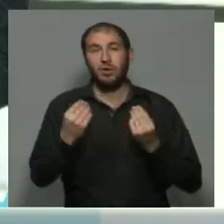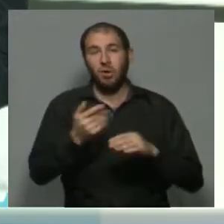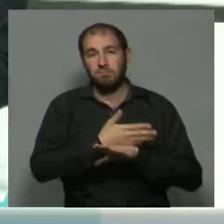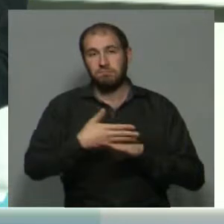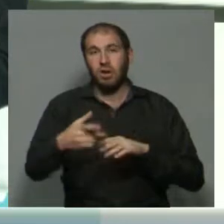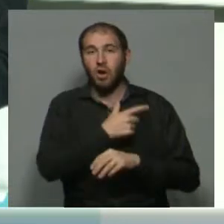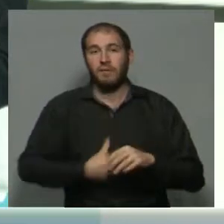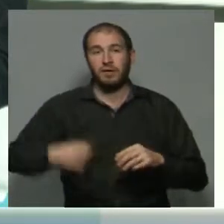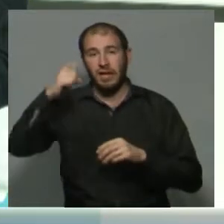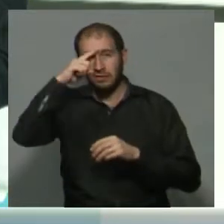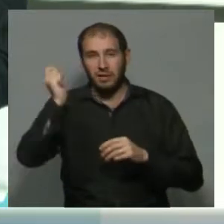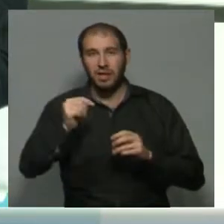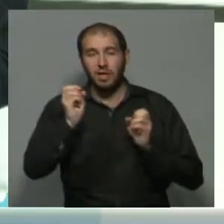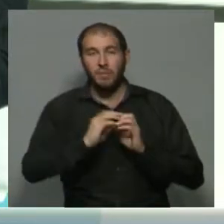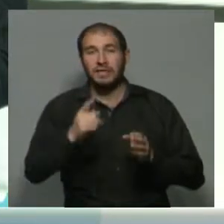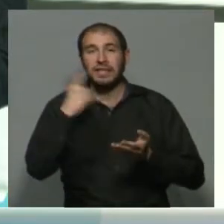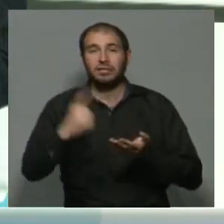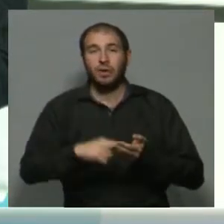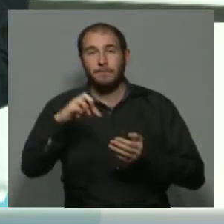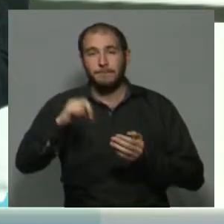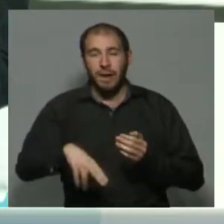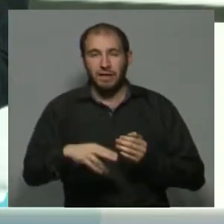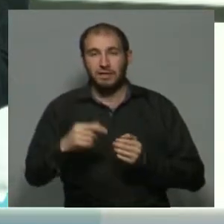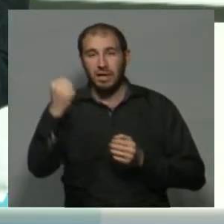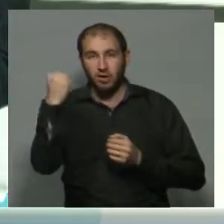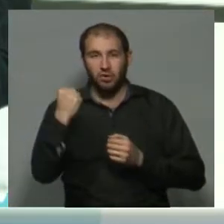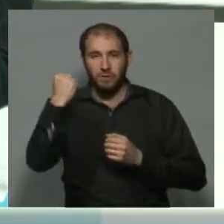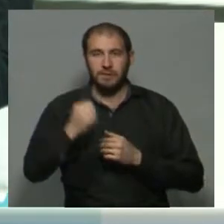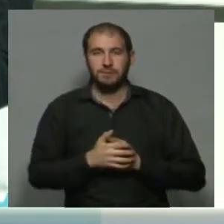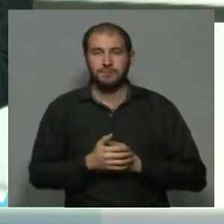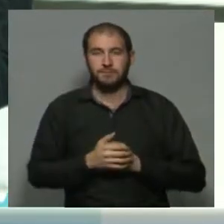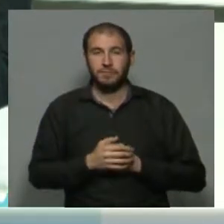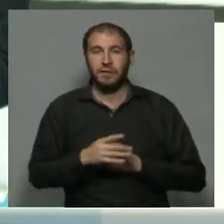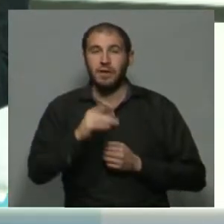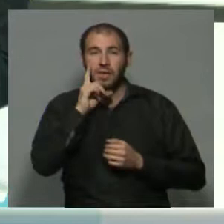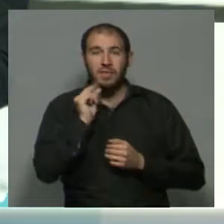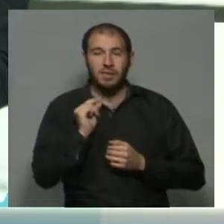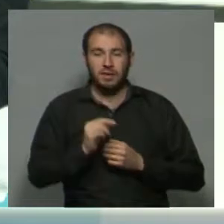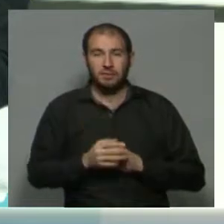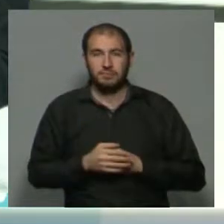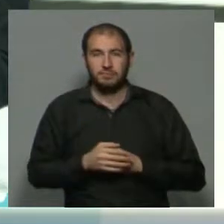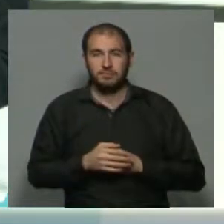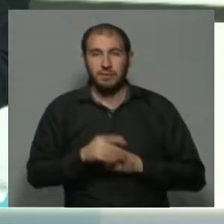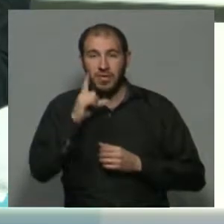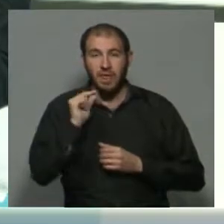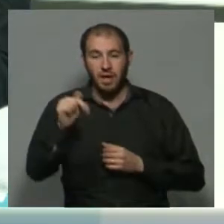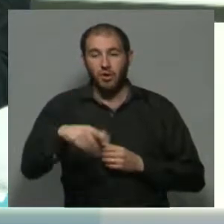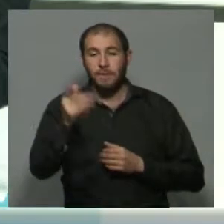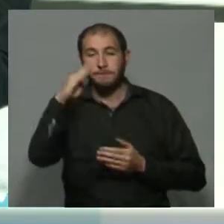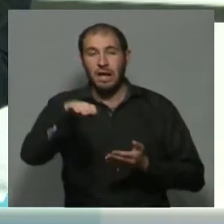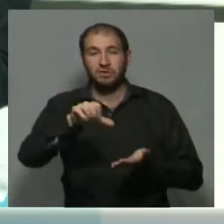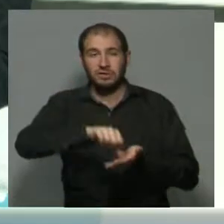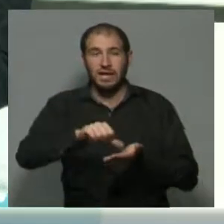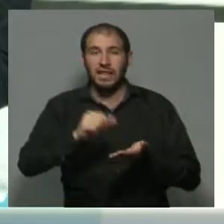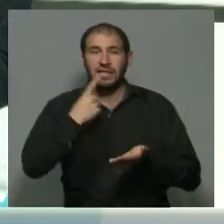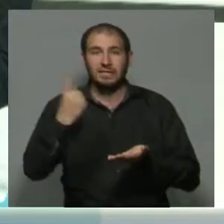el gobierno nacional aplicando sus medidas de política económica. Por eso en la jornada de hoy el Banco Central tomó